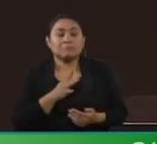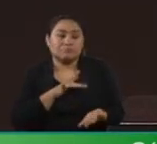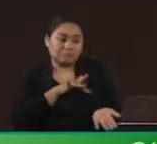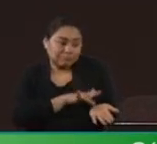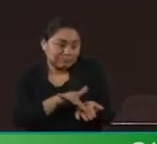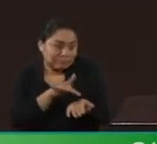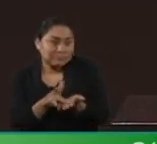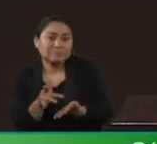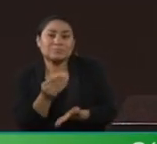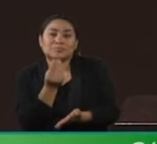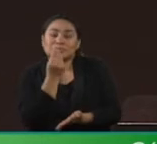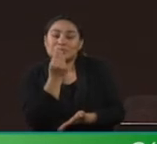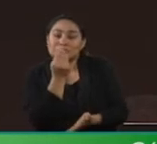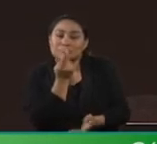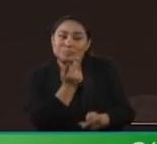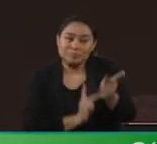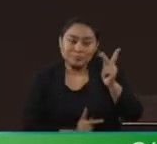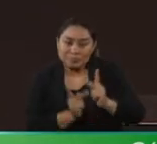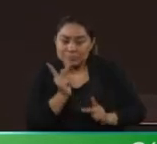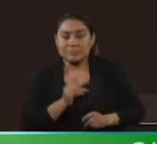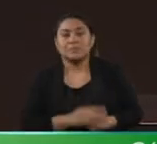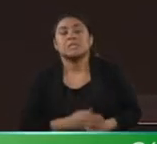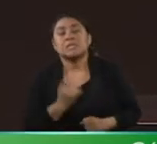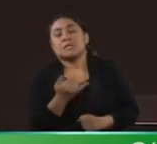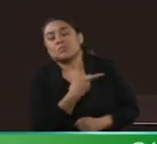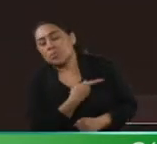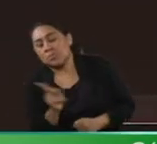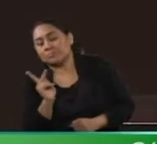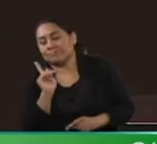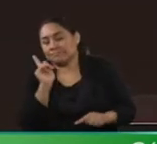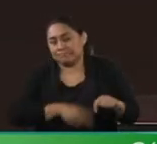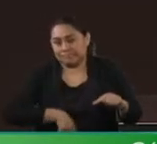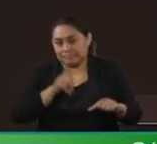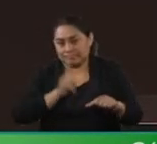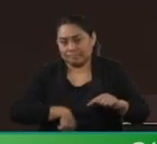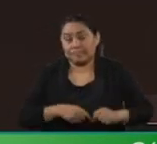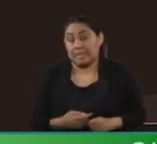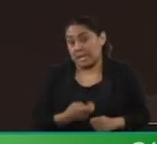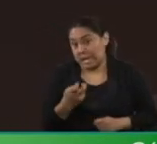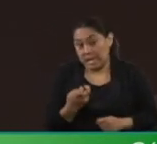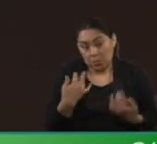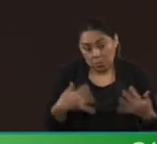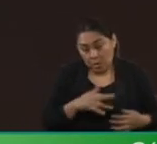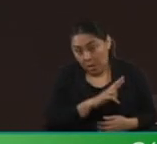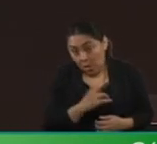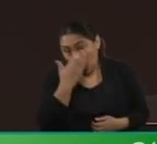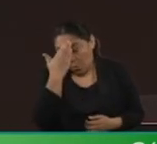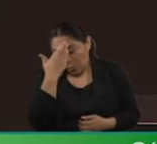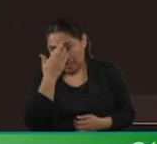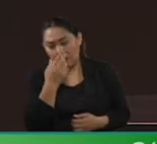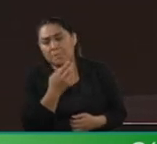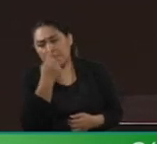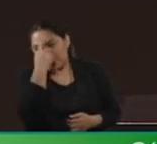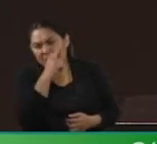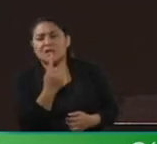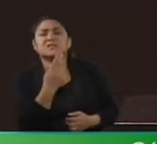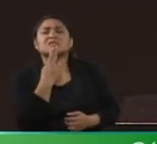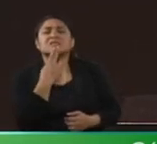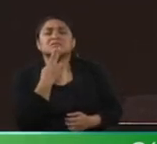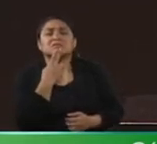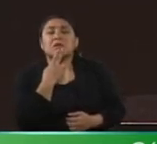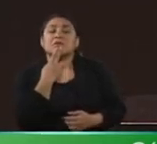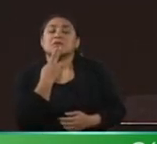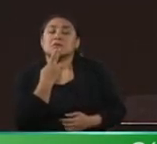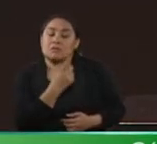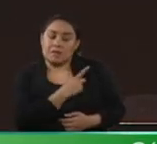seguridad alimentaria y la lucha contra la pobreza. Este reconocimiento ha tenido como propósito buscar